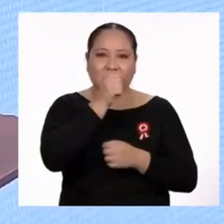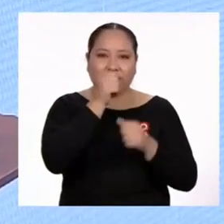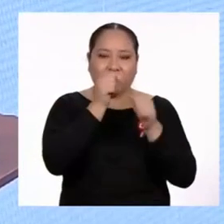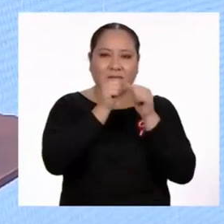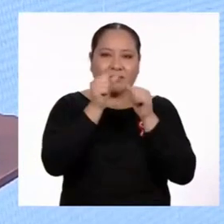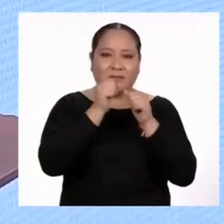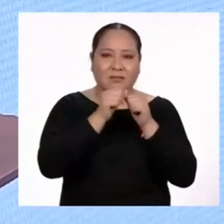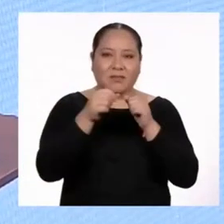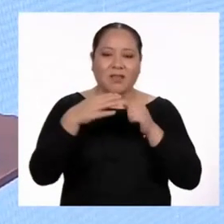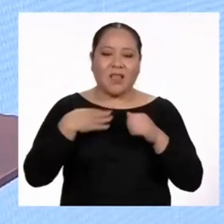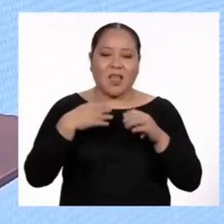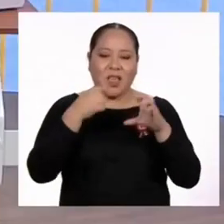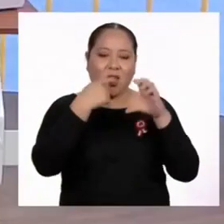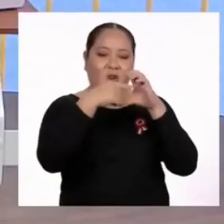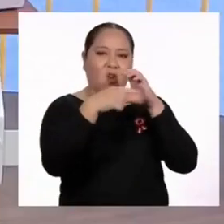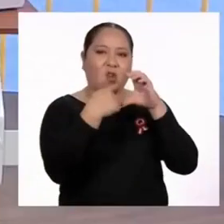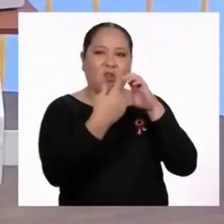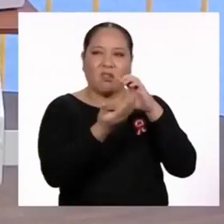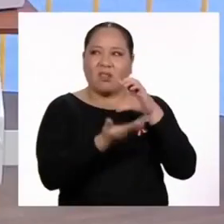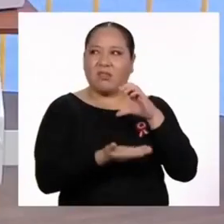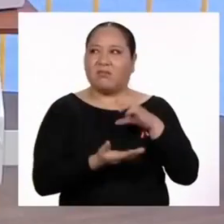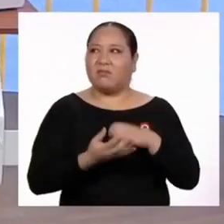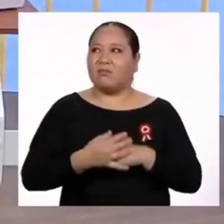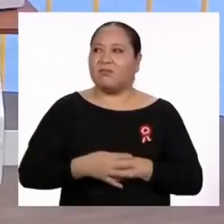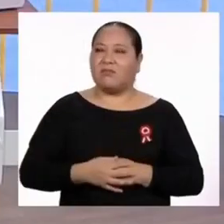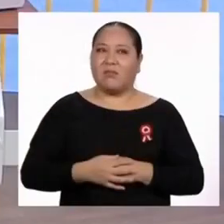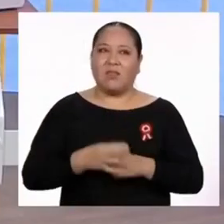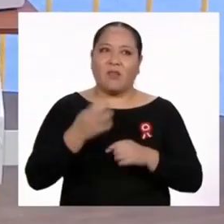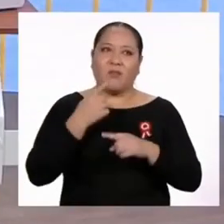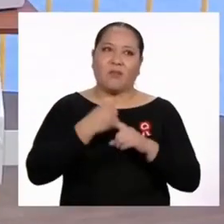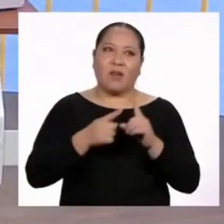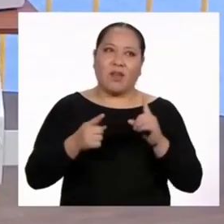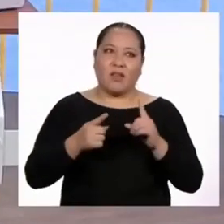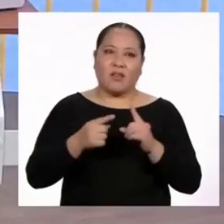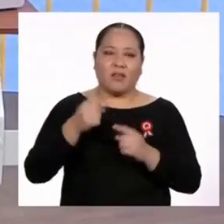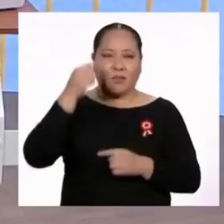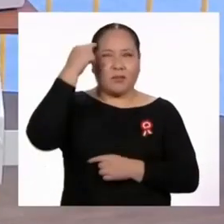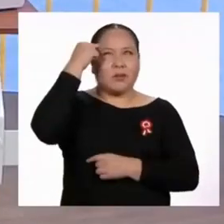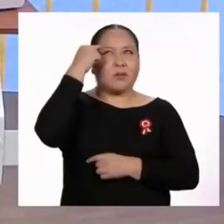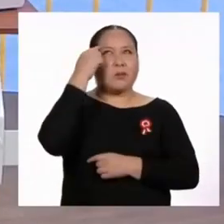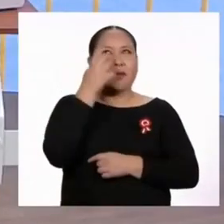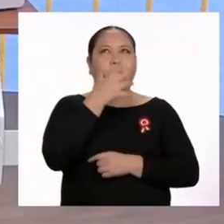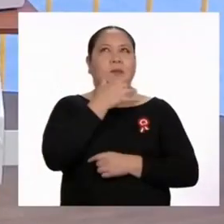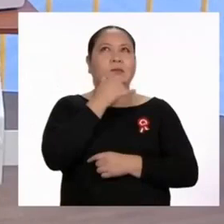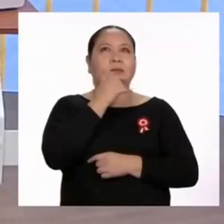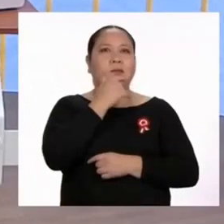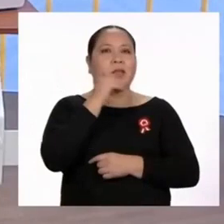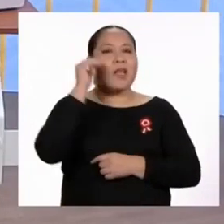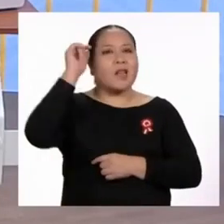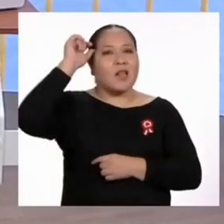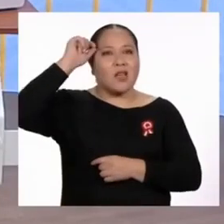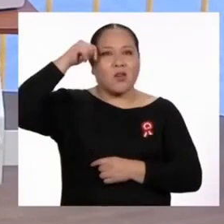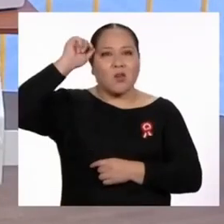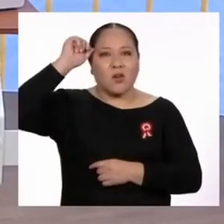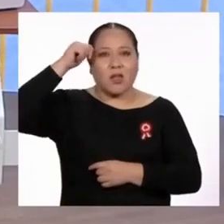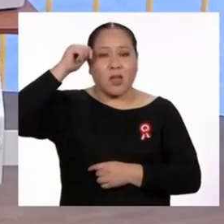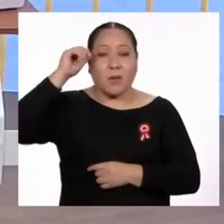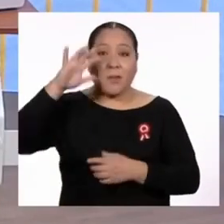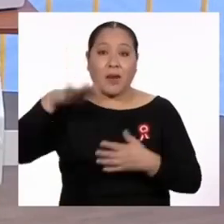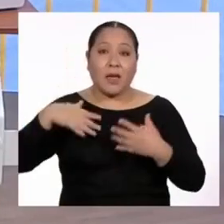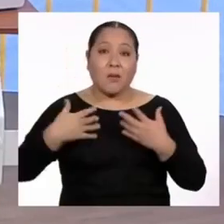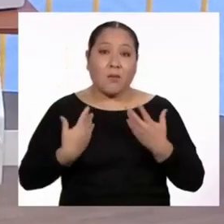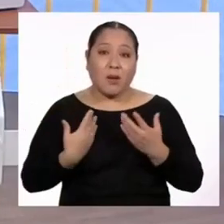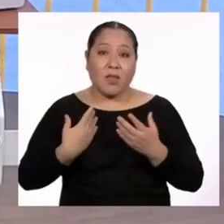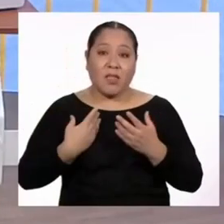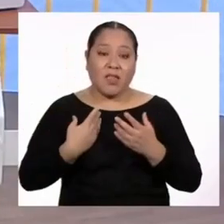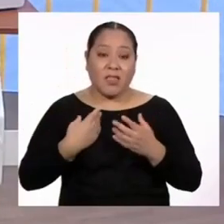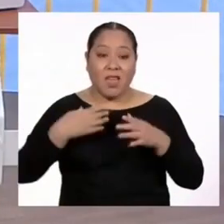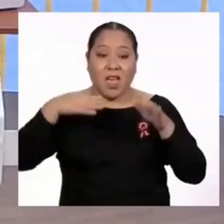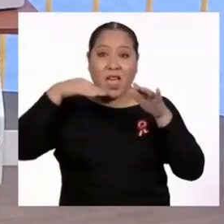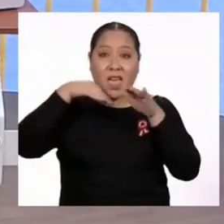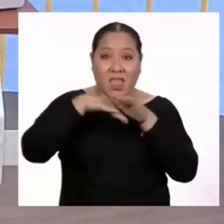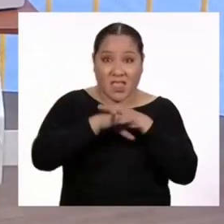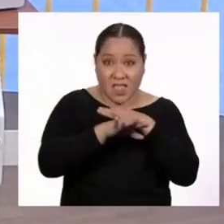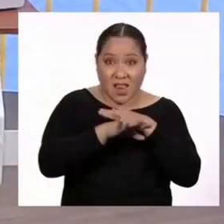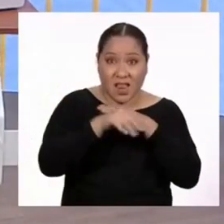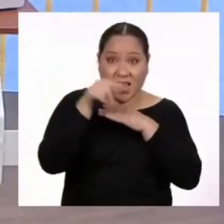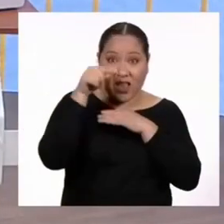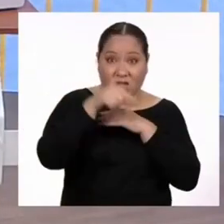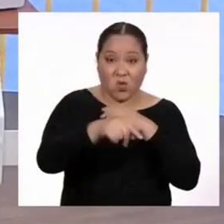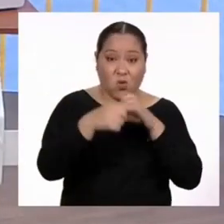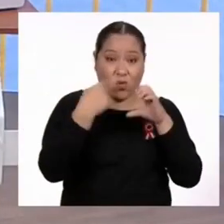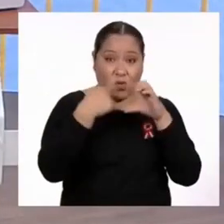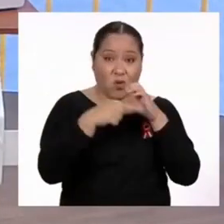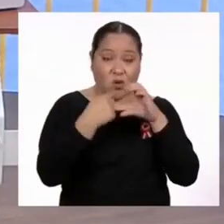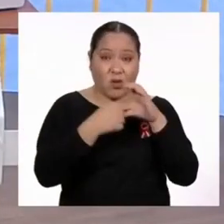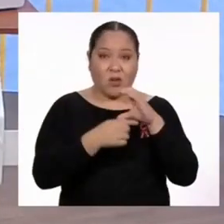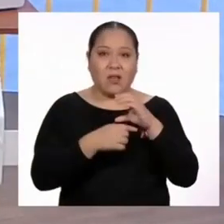de correo electrónico. Pero luego lo pensé bien y recordé que para que te hackeen una cuenta, tienen